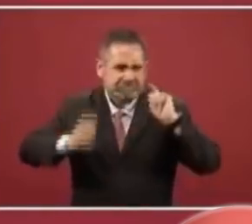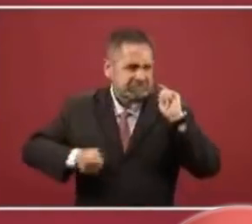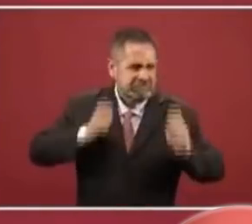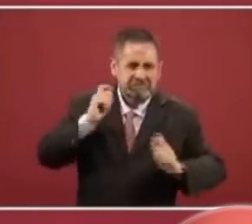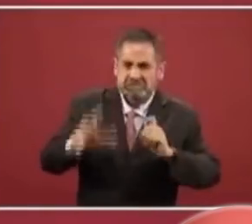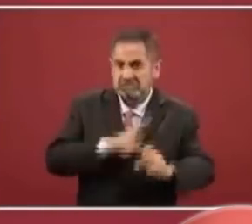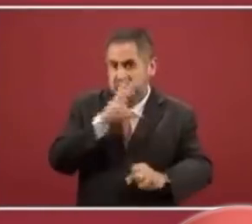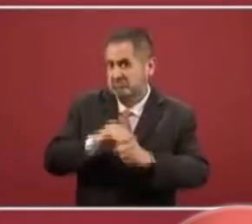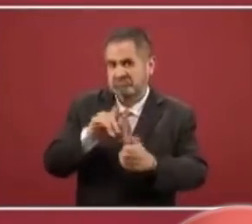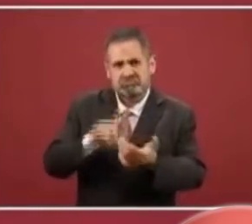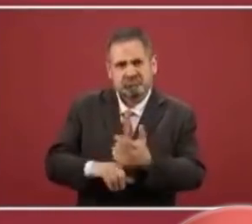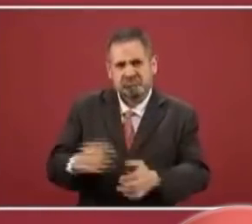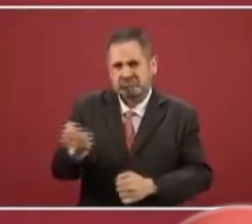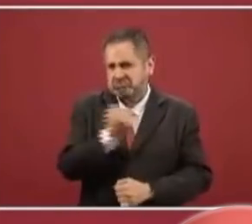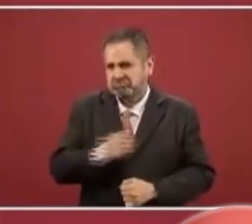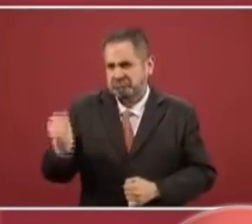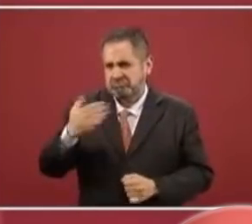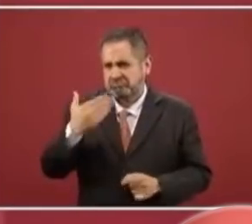pero